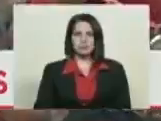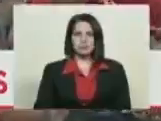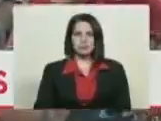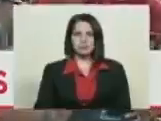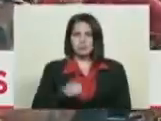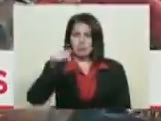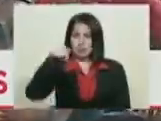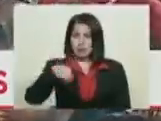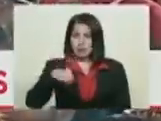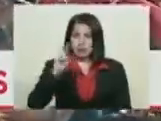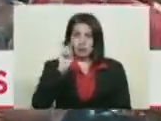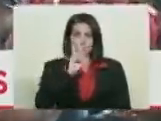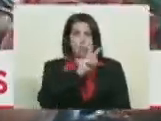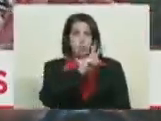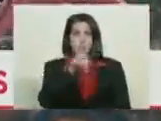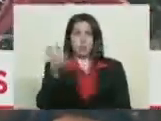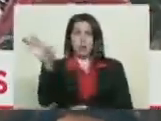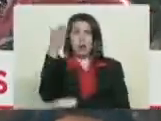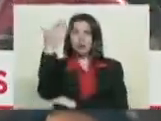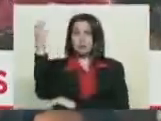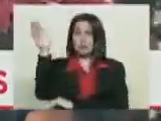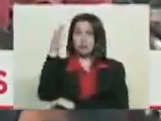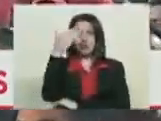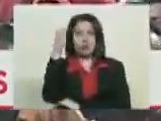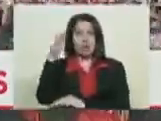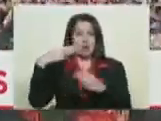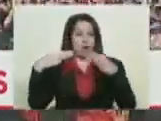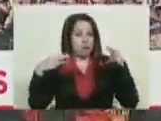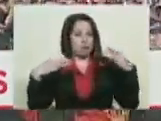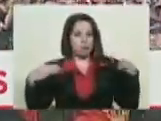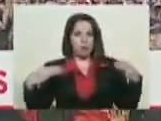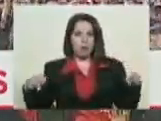Aquí están las banderas populares.